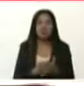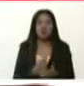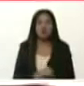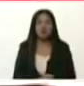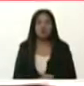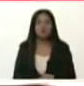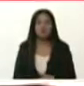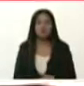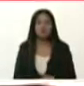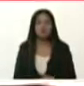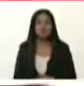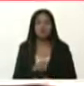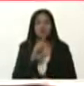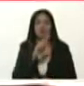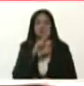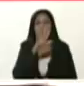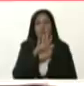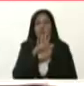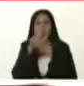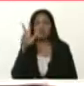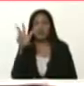de